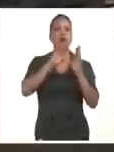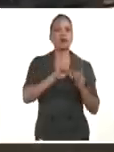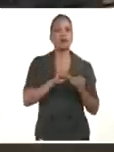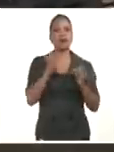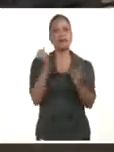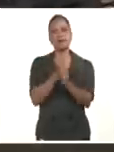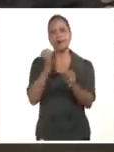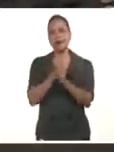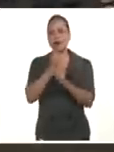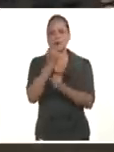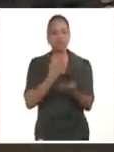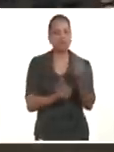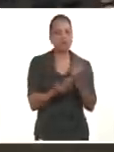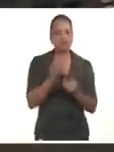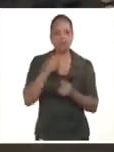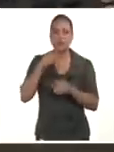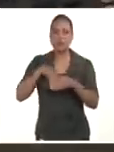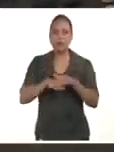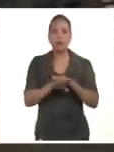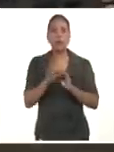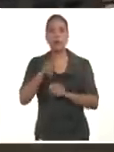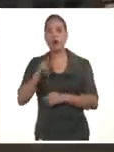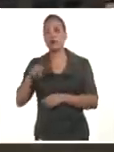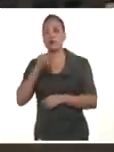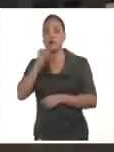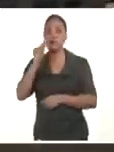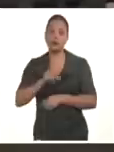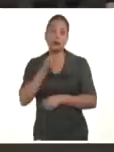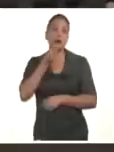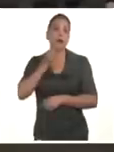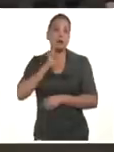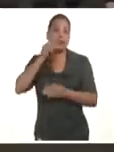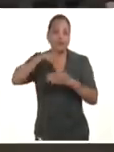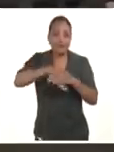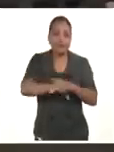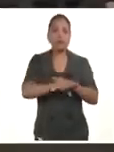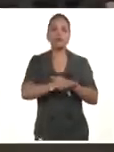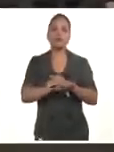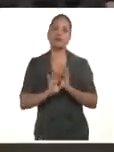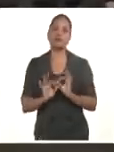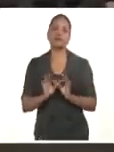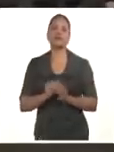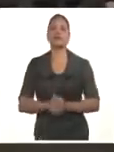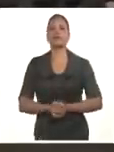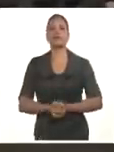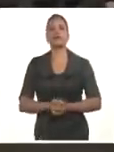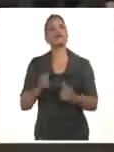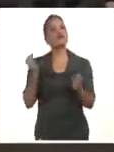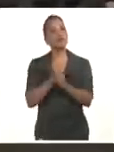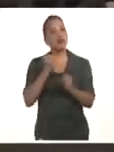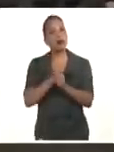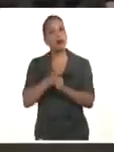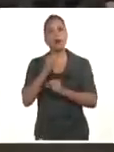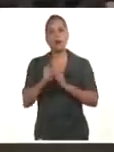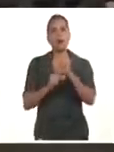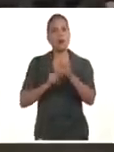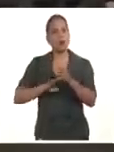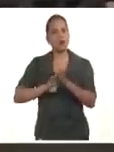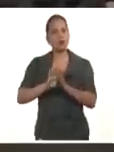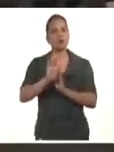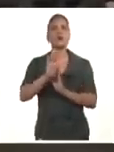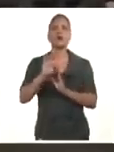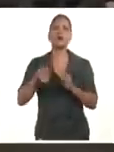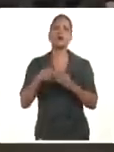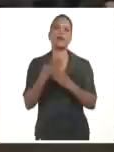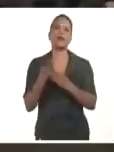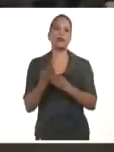labores de escombreo y también de búsqueda de cuerpos que puedan estar bajo los escombros. Una labor en la que se ha avanzado durante el